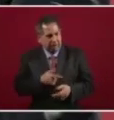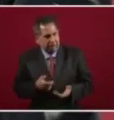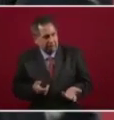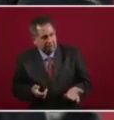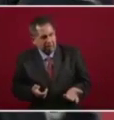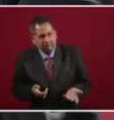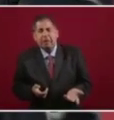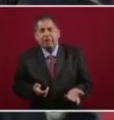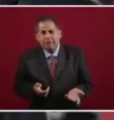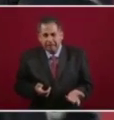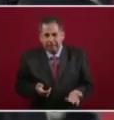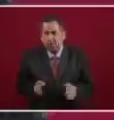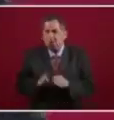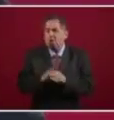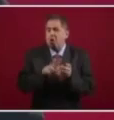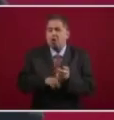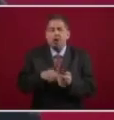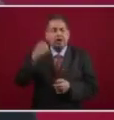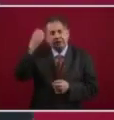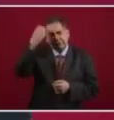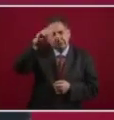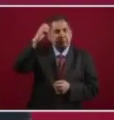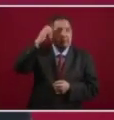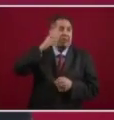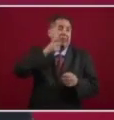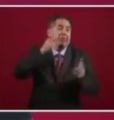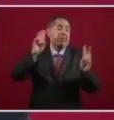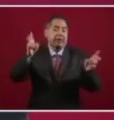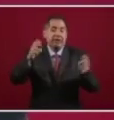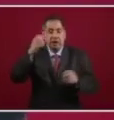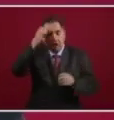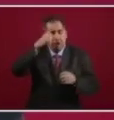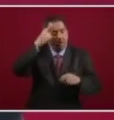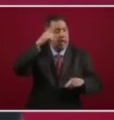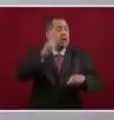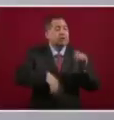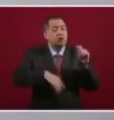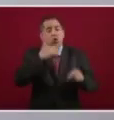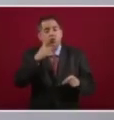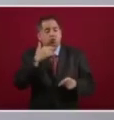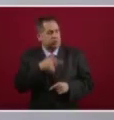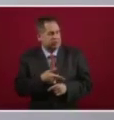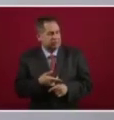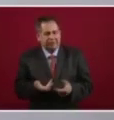o los expertos en el combate a la corrupción.